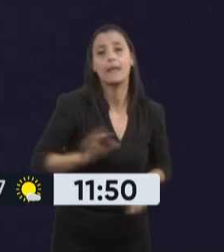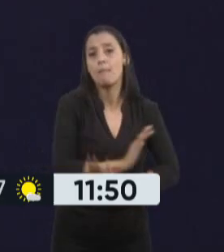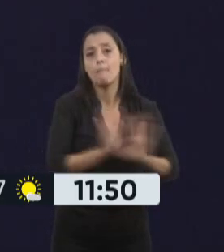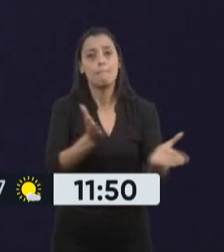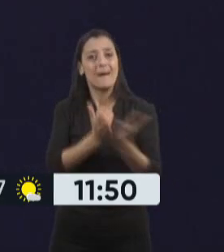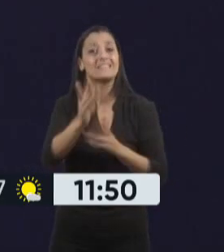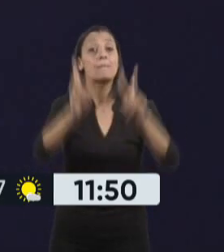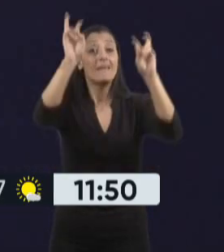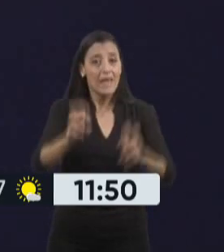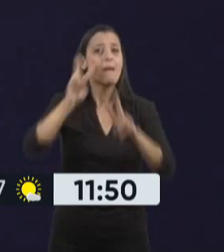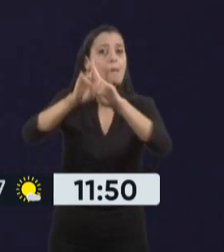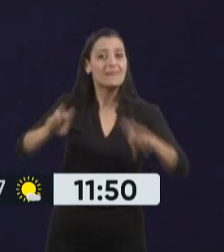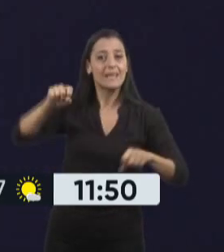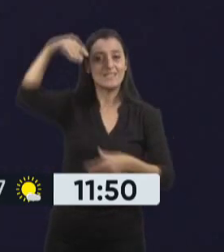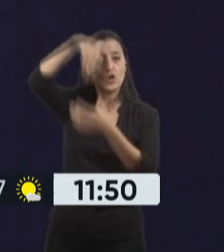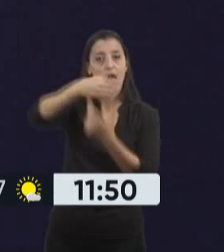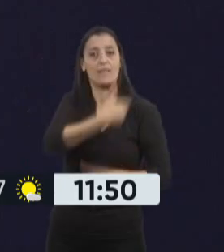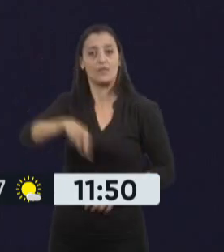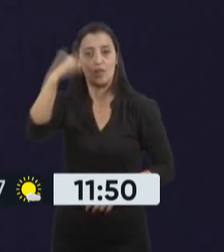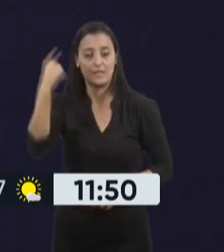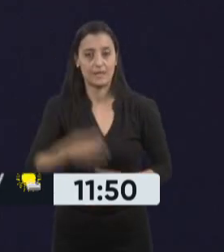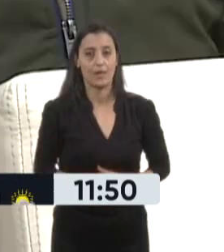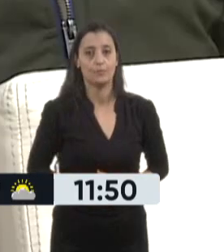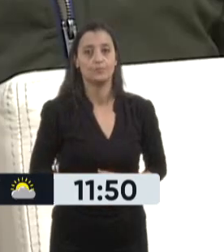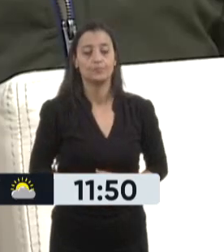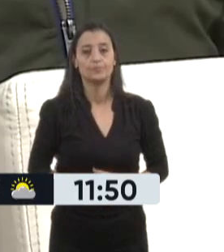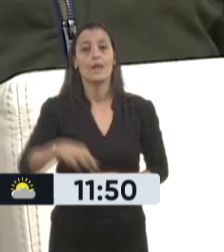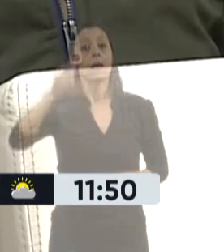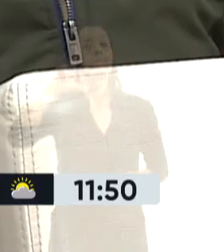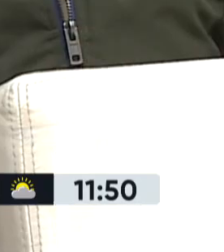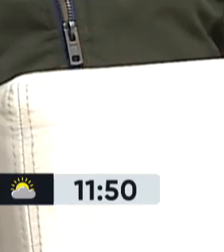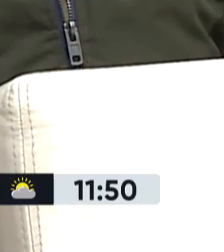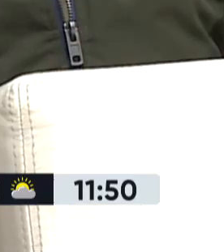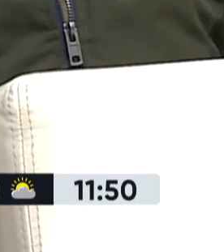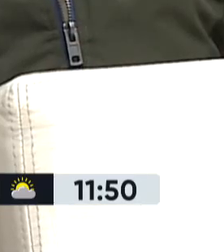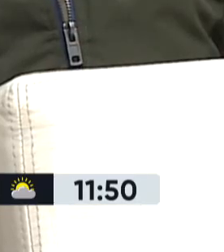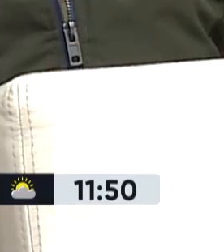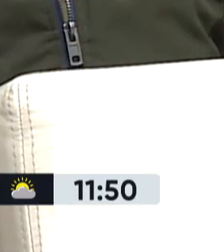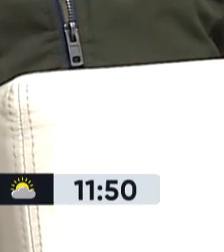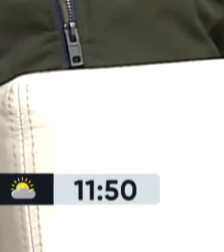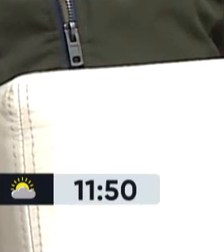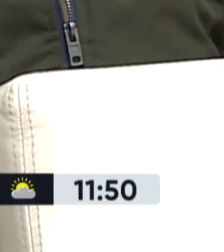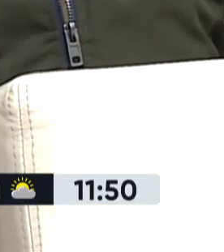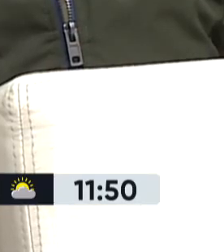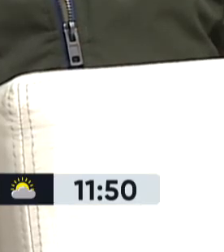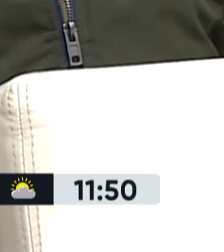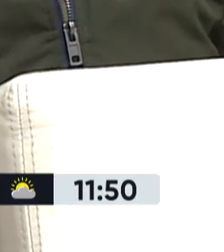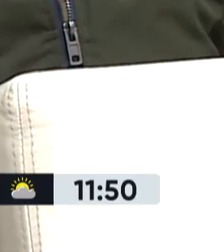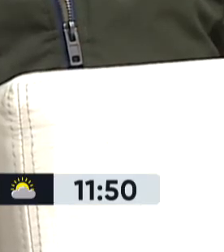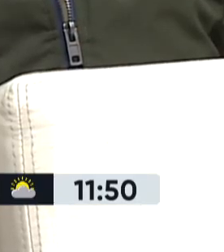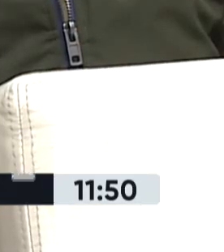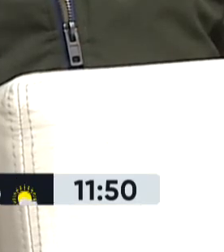tema inteligencia del Estado. Mi querido Peral. ¿Qué tal? ¿Cómo estás, Manuel? Bueno, para Concierto Litoral y Fénix Buenos